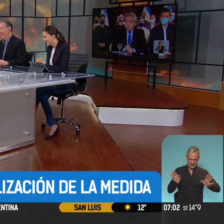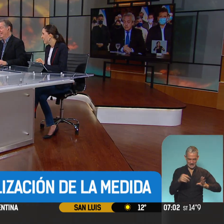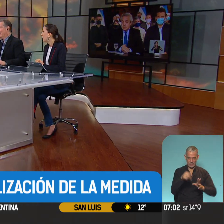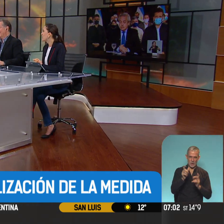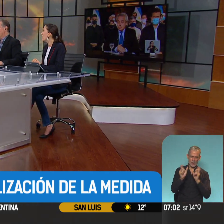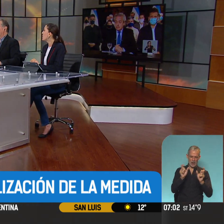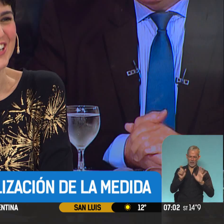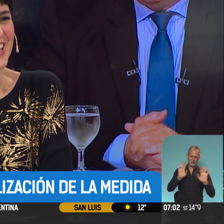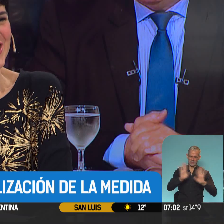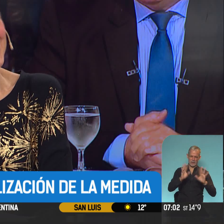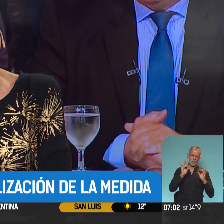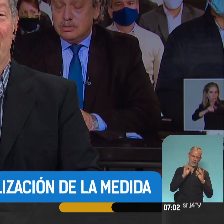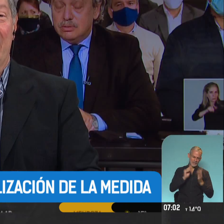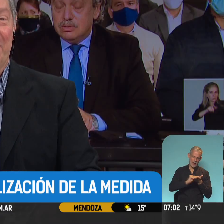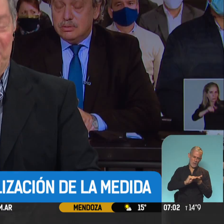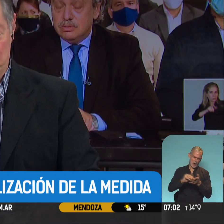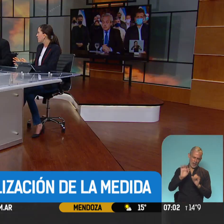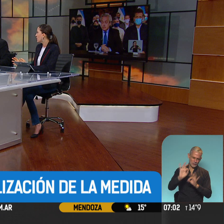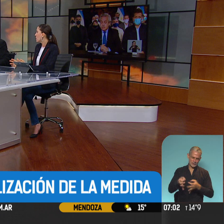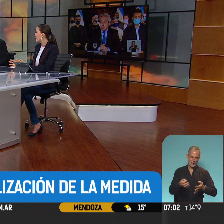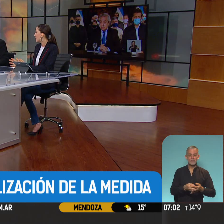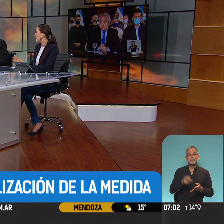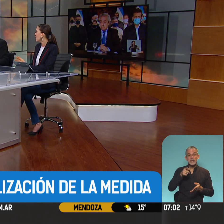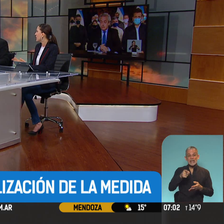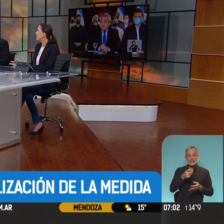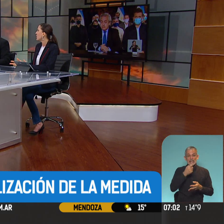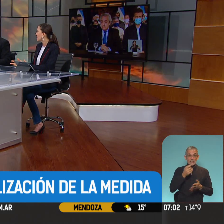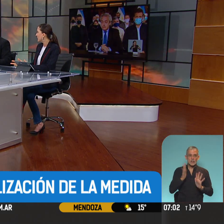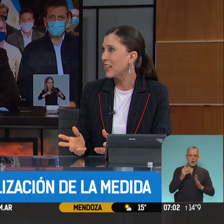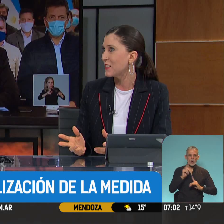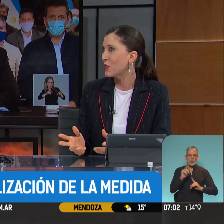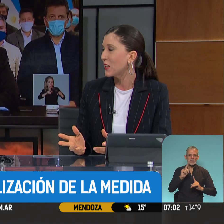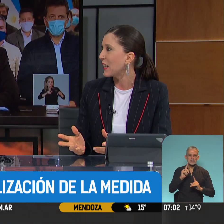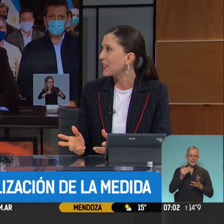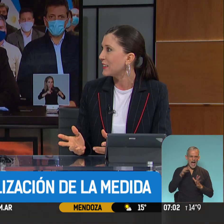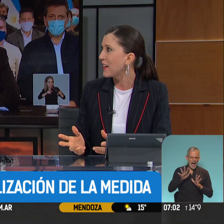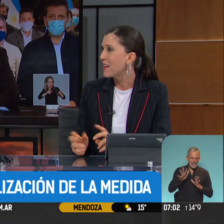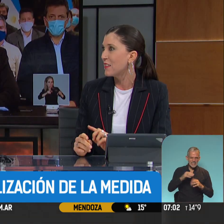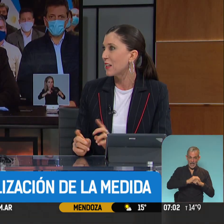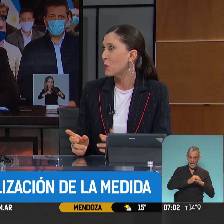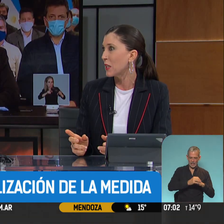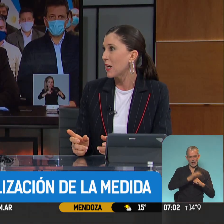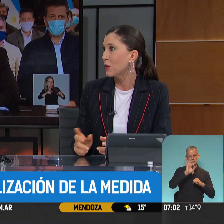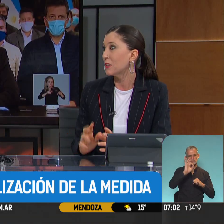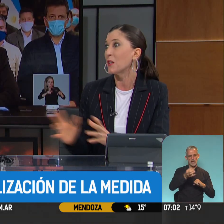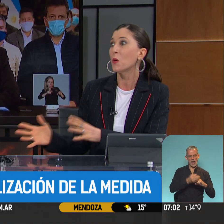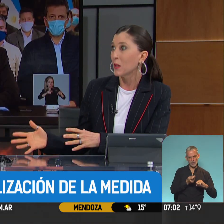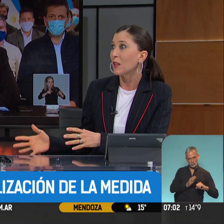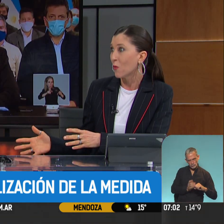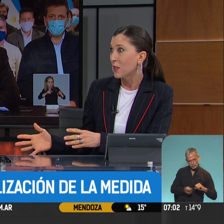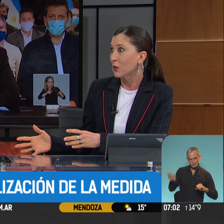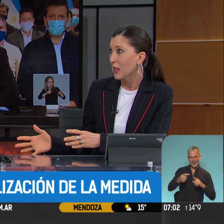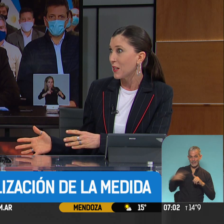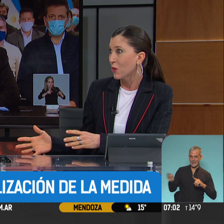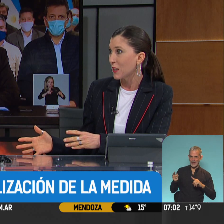No tomamos un cafecito. No, claro. Ya habría, me parece que no sería inocente la decisión de Larreta de recurrir a la Corte, teniendo en